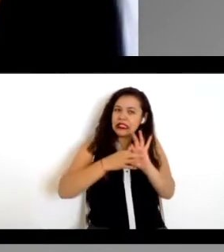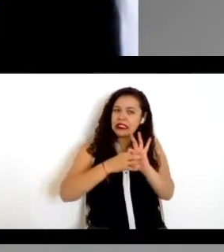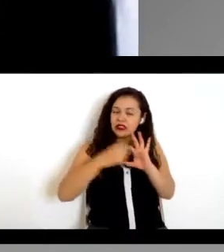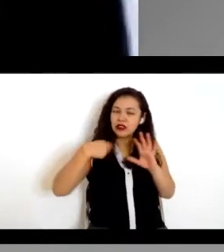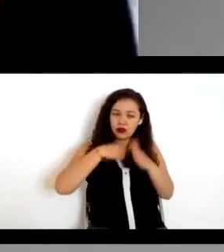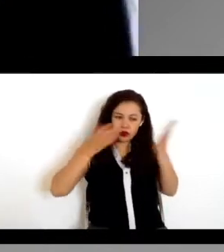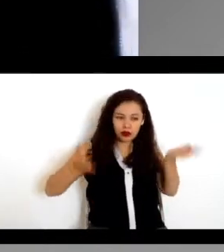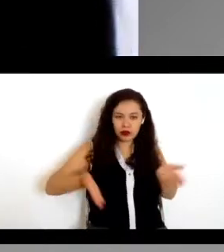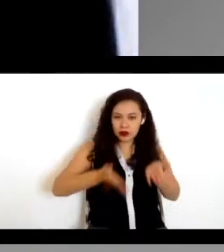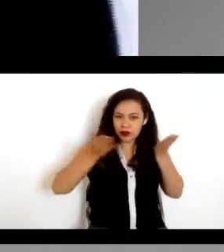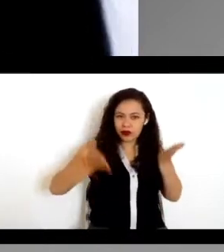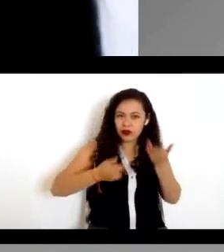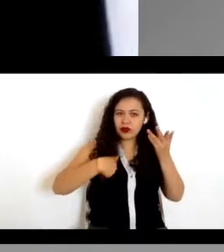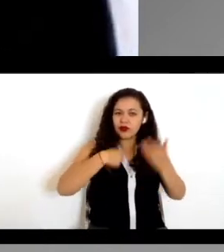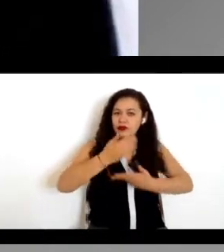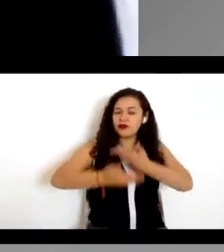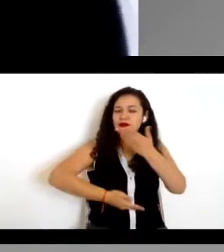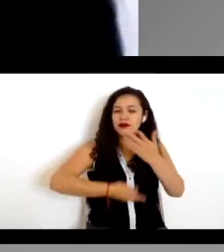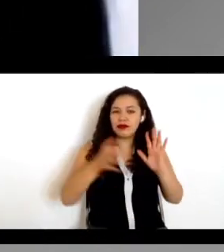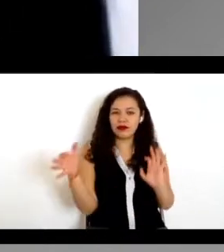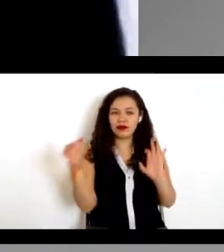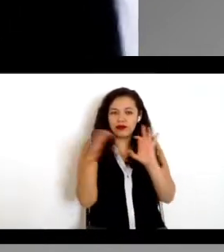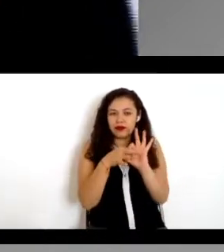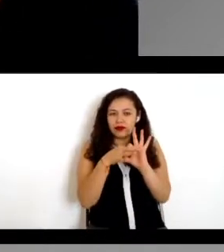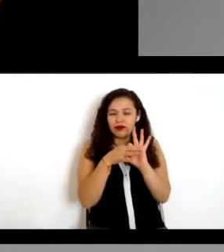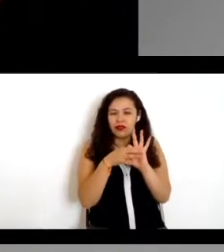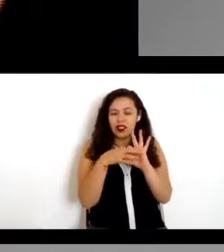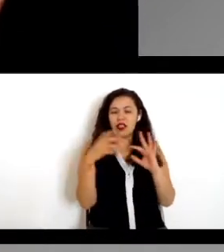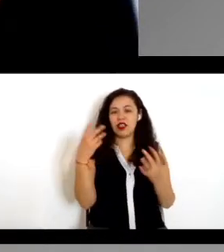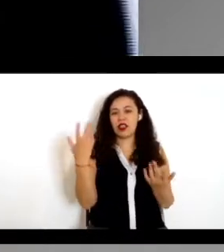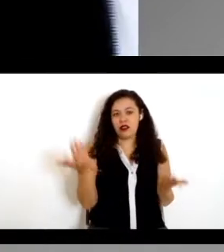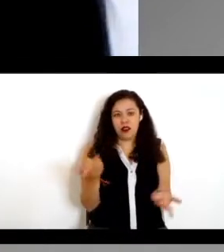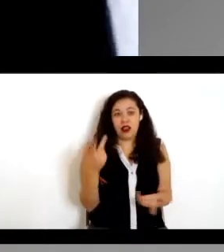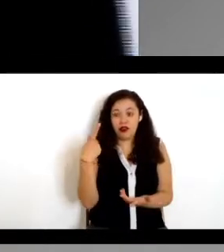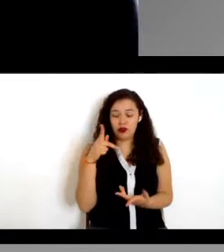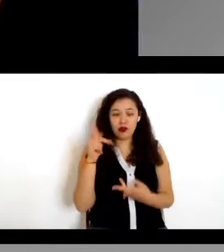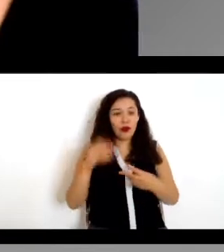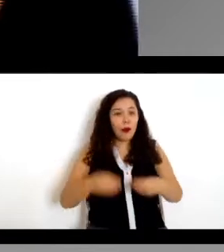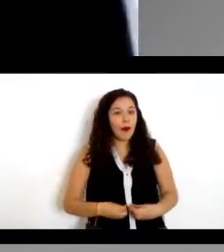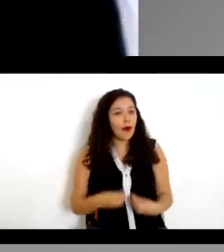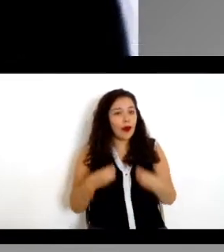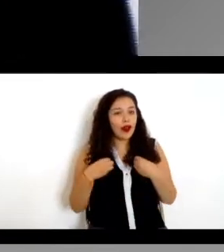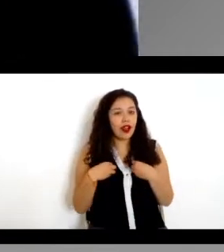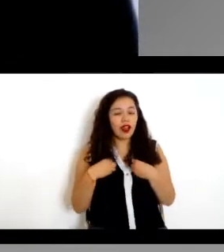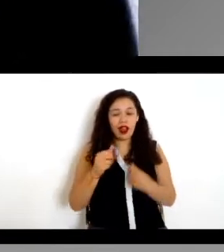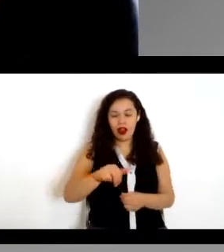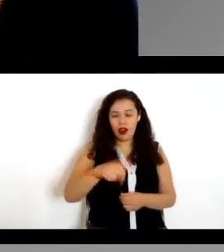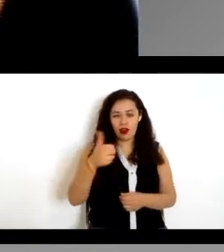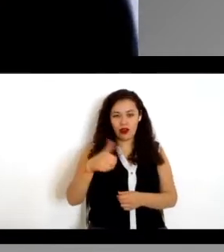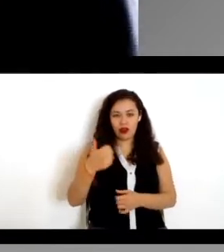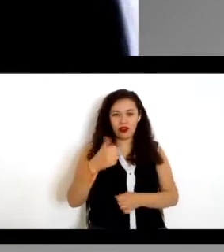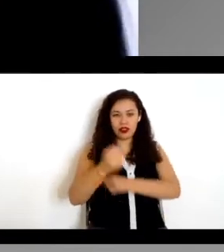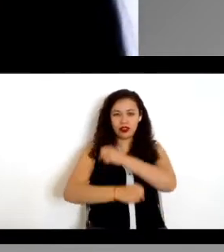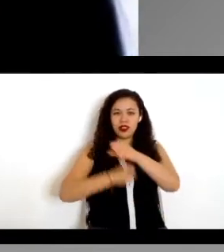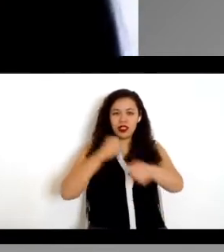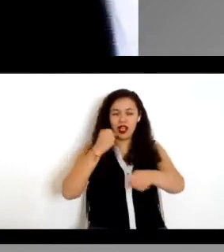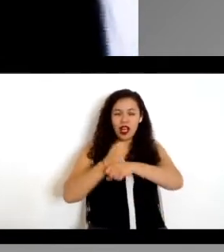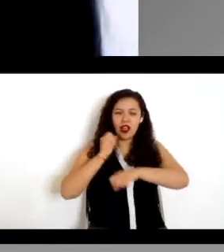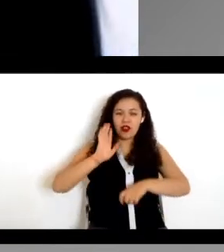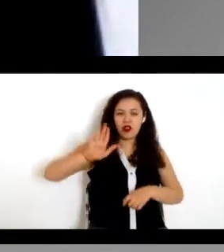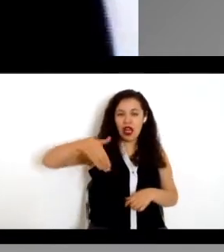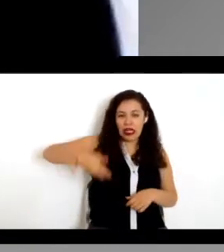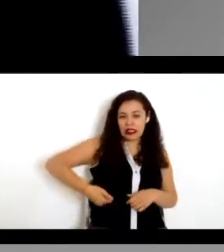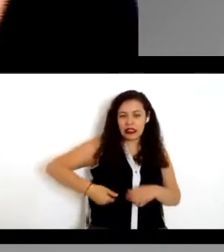que nosotros servimos, ella con la perspectiva y su vida que a los 11 años en un accidente perdió su